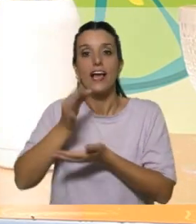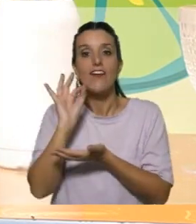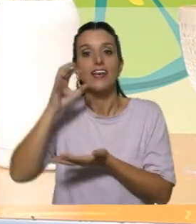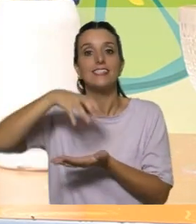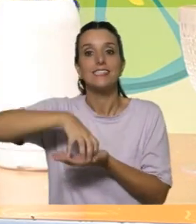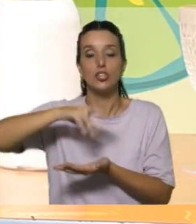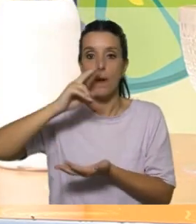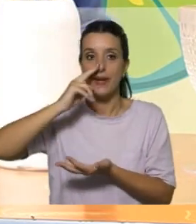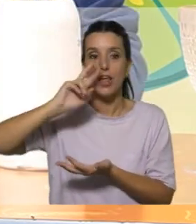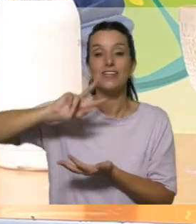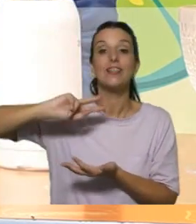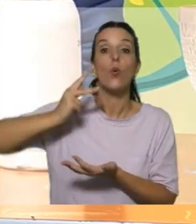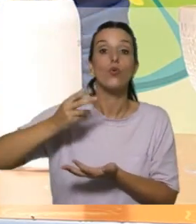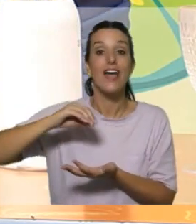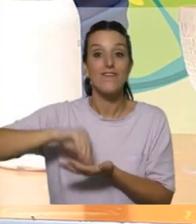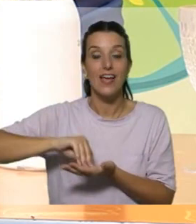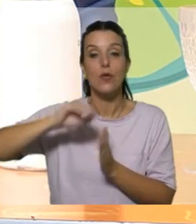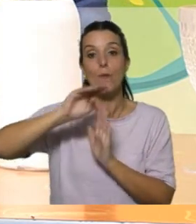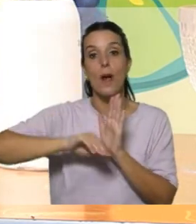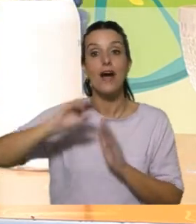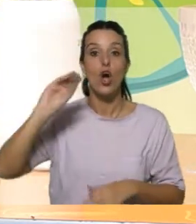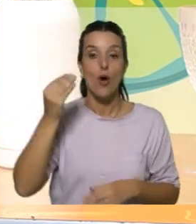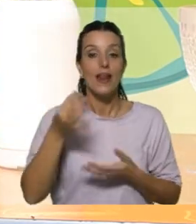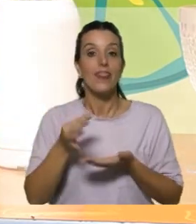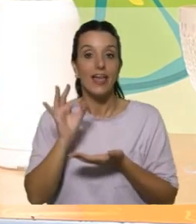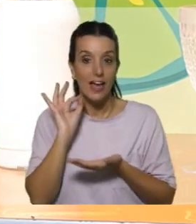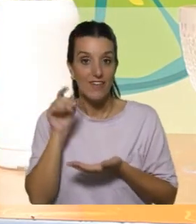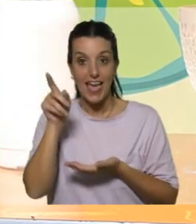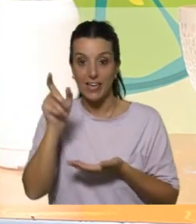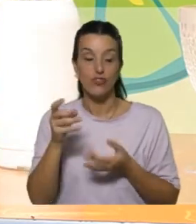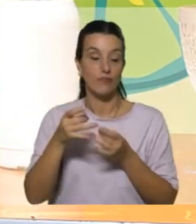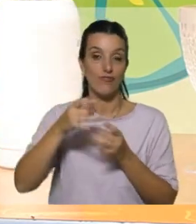en esta segunda edición del programa de Jóvenes Baristas. Que esto de los baristas me